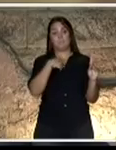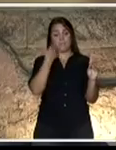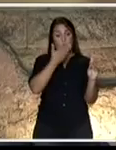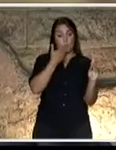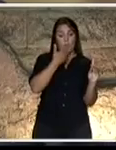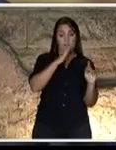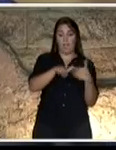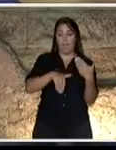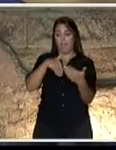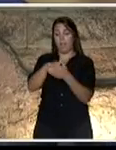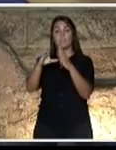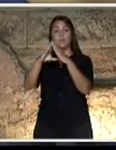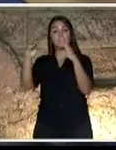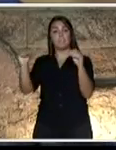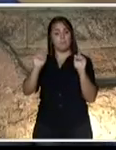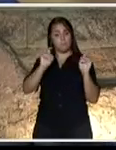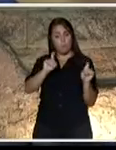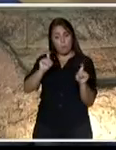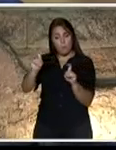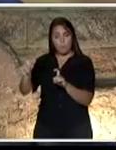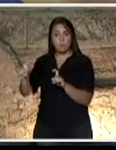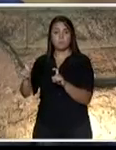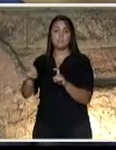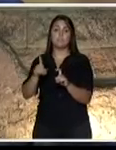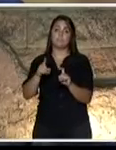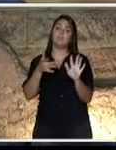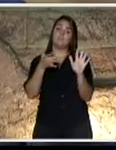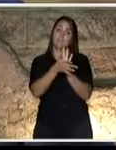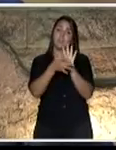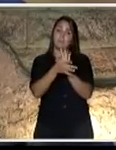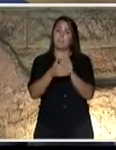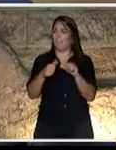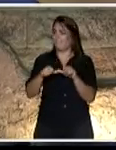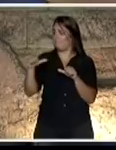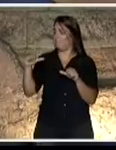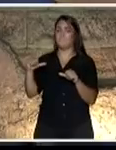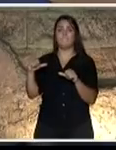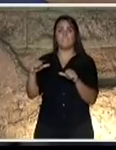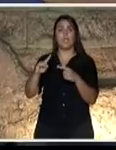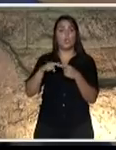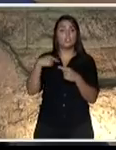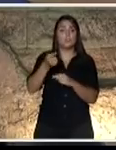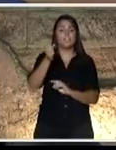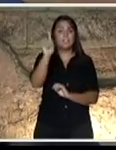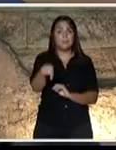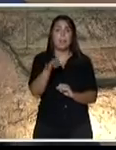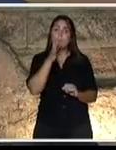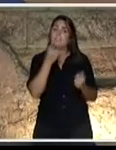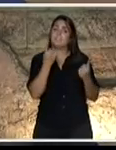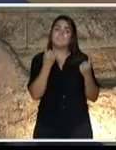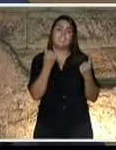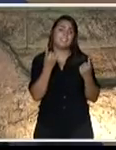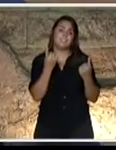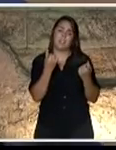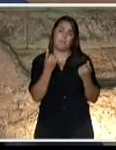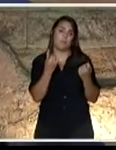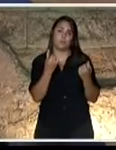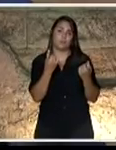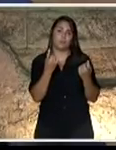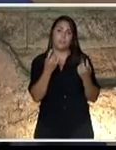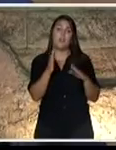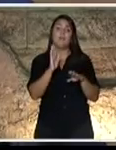la universidad, que digan lo que ocurrió y sus consecuencias son necesarias para que